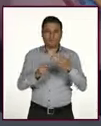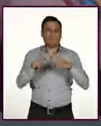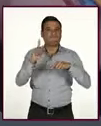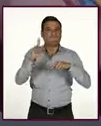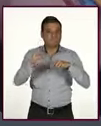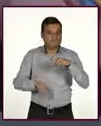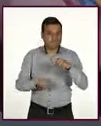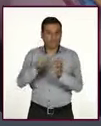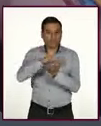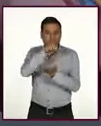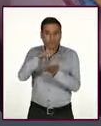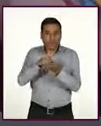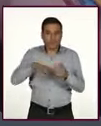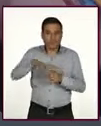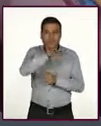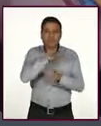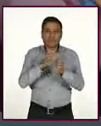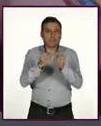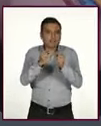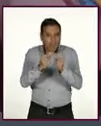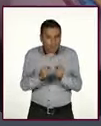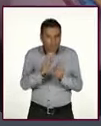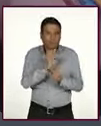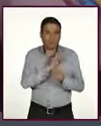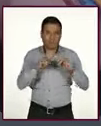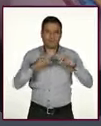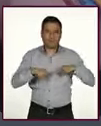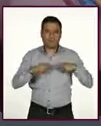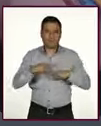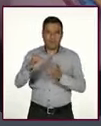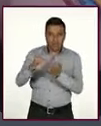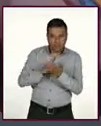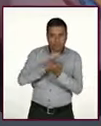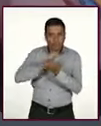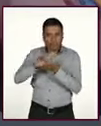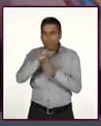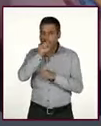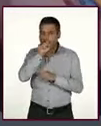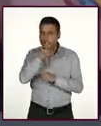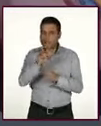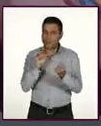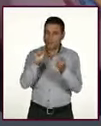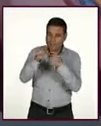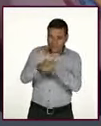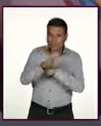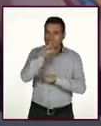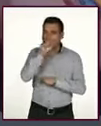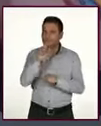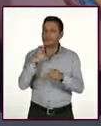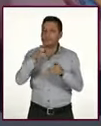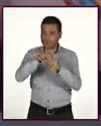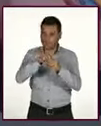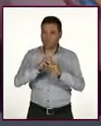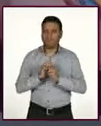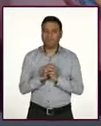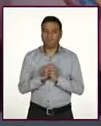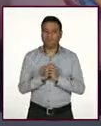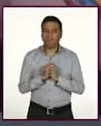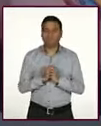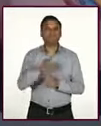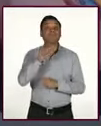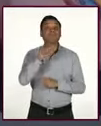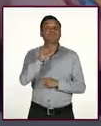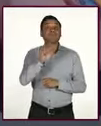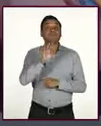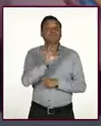espacios seguros donde se fomente el apoyo mutuo, la empatía y la inclusión. Les invito a participar con